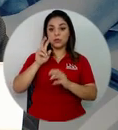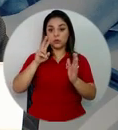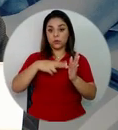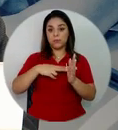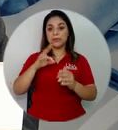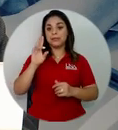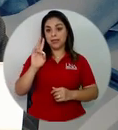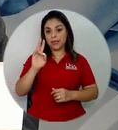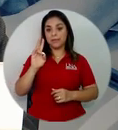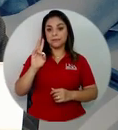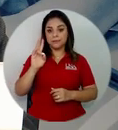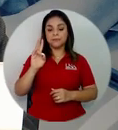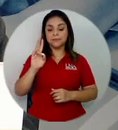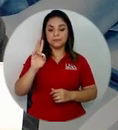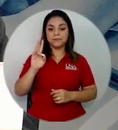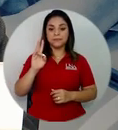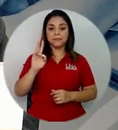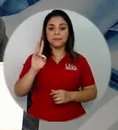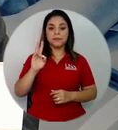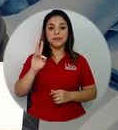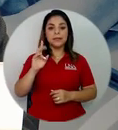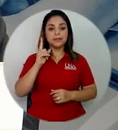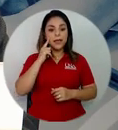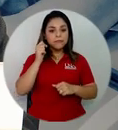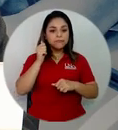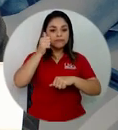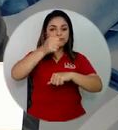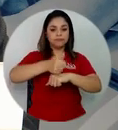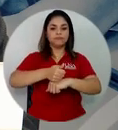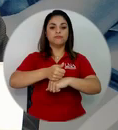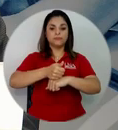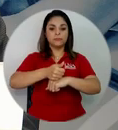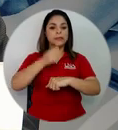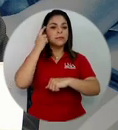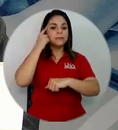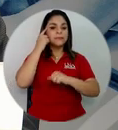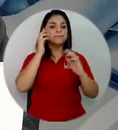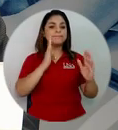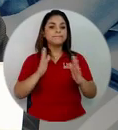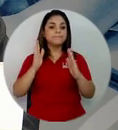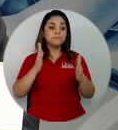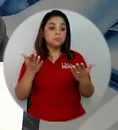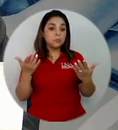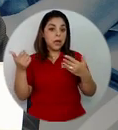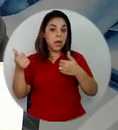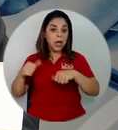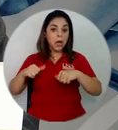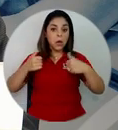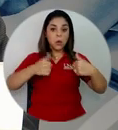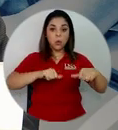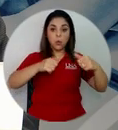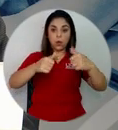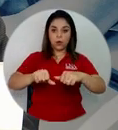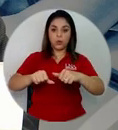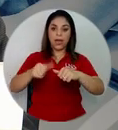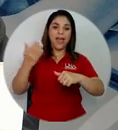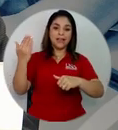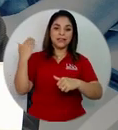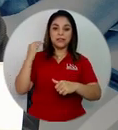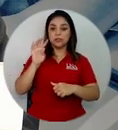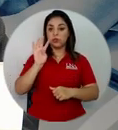partir del 2007 se plantea esta quijotada de poder poner de acuerdo en ese